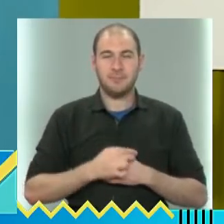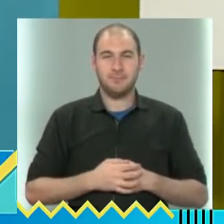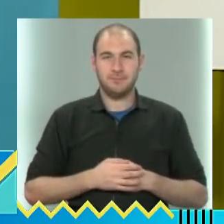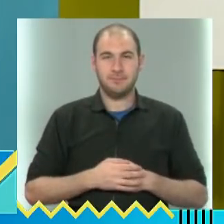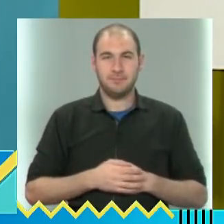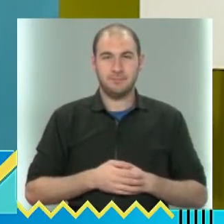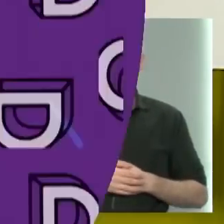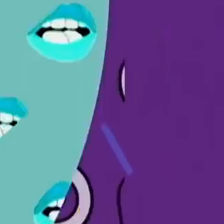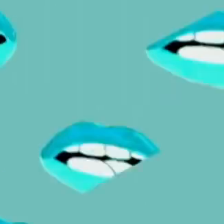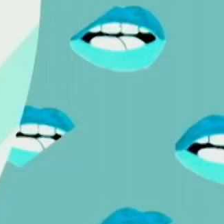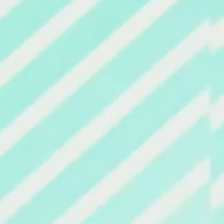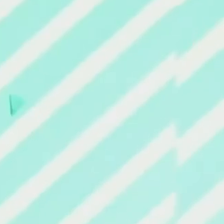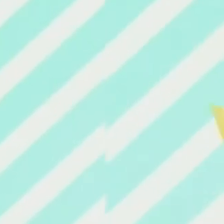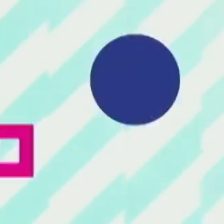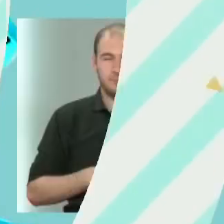debate.